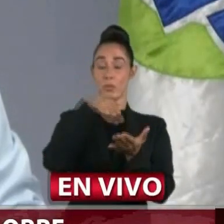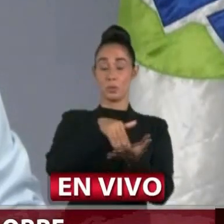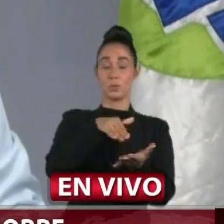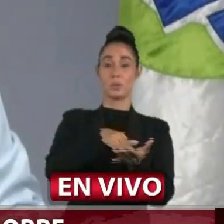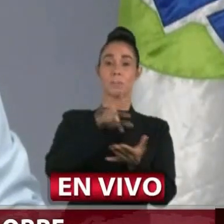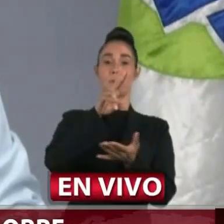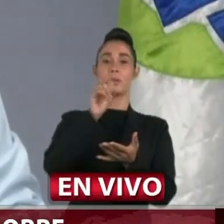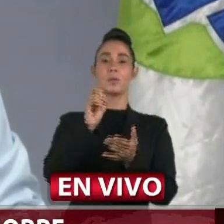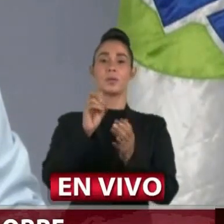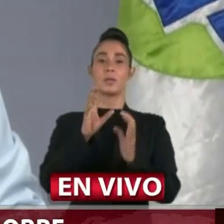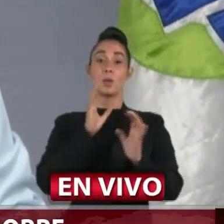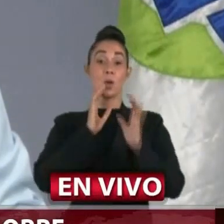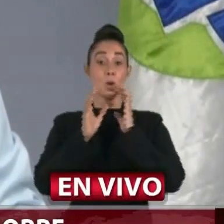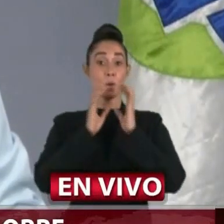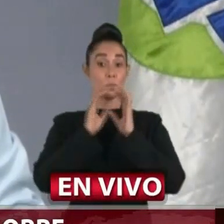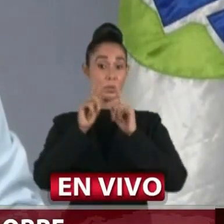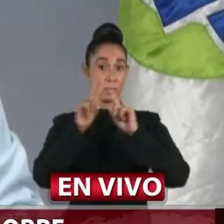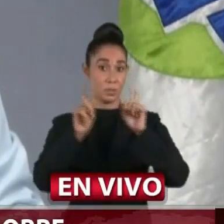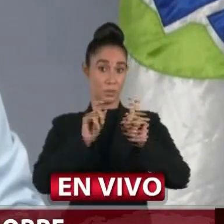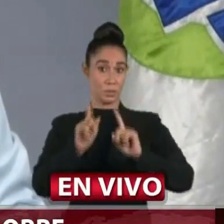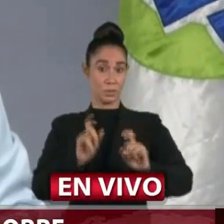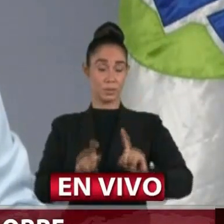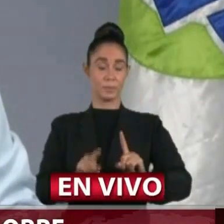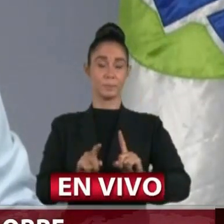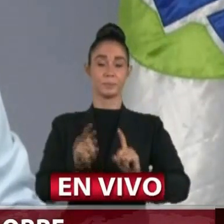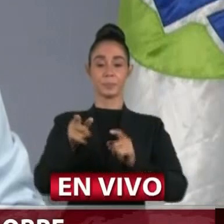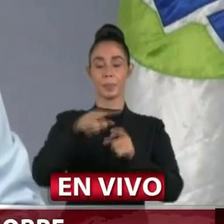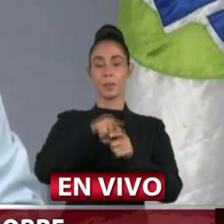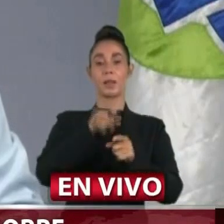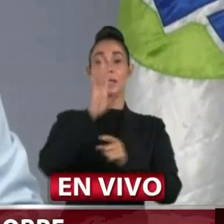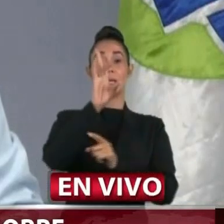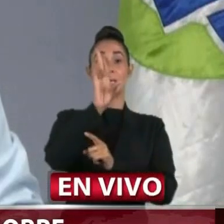212.272 interacciones, de las cuales